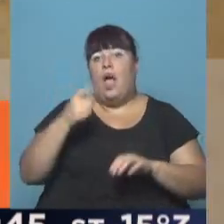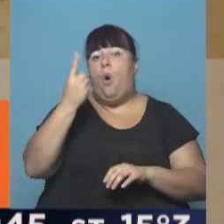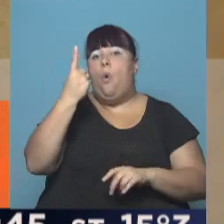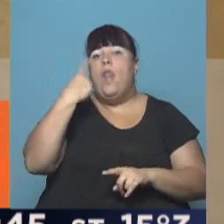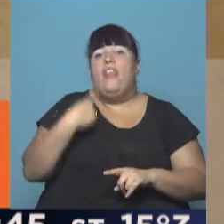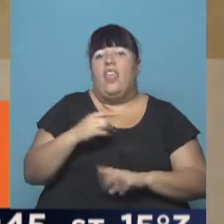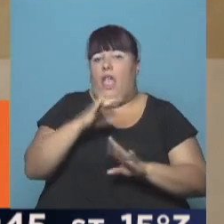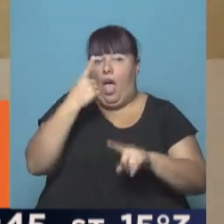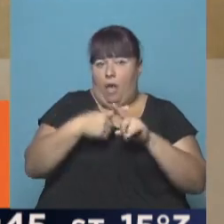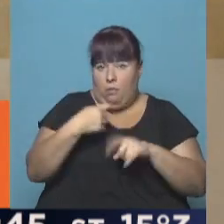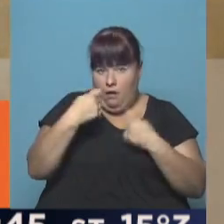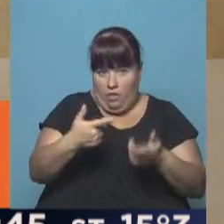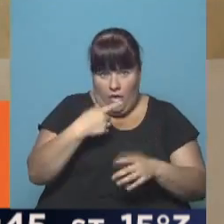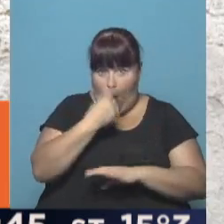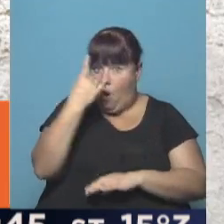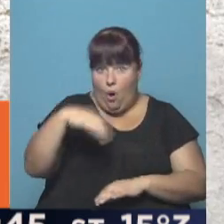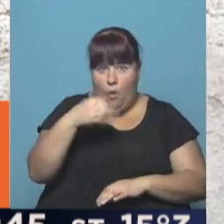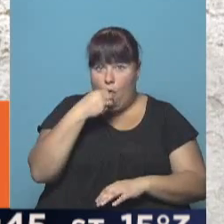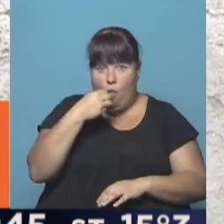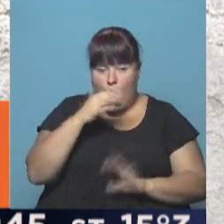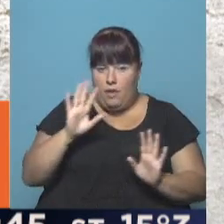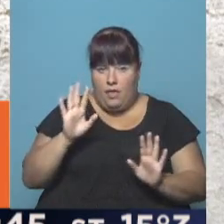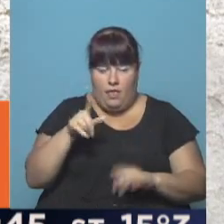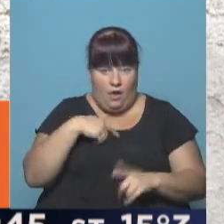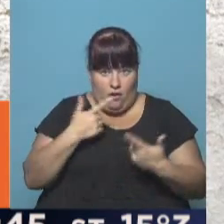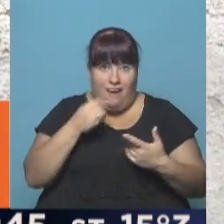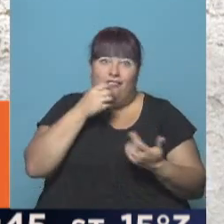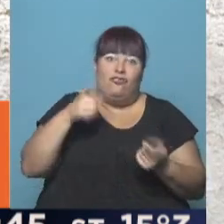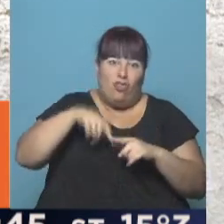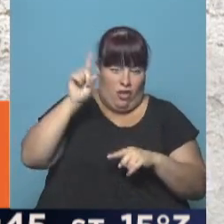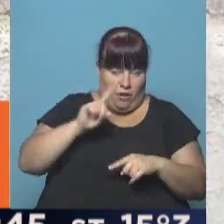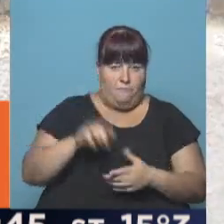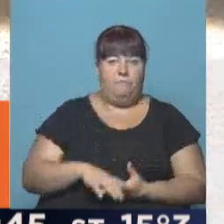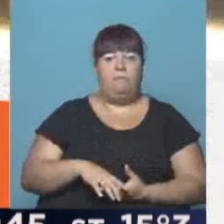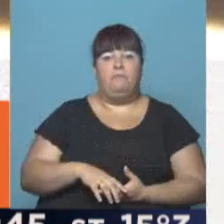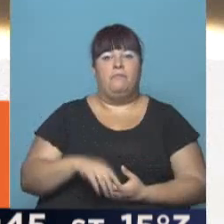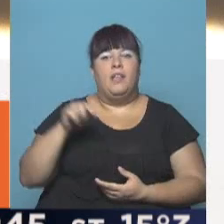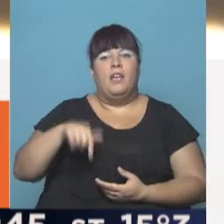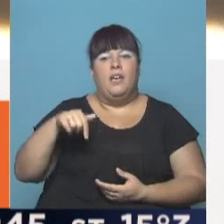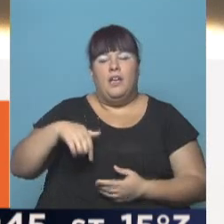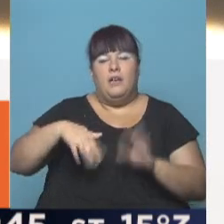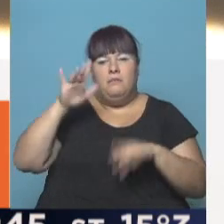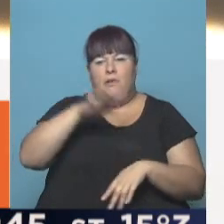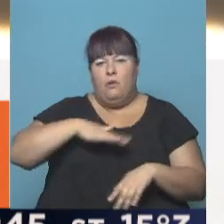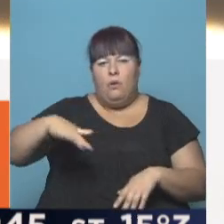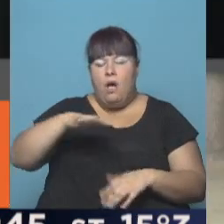día y esa era la única comida que uno tenía. Nicolás reinaba en este